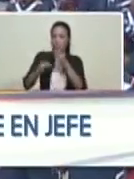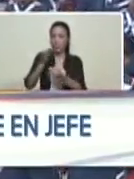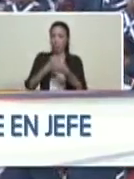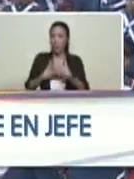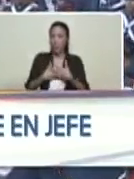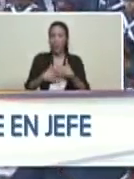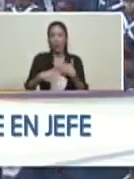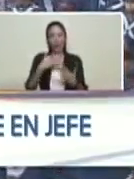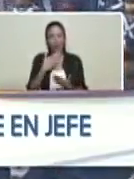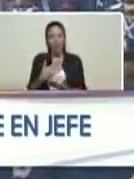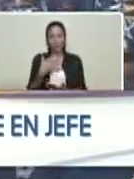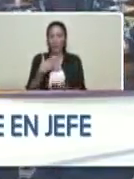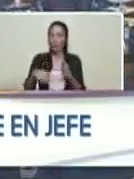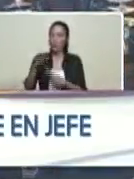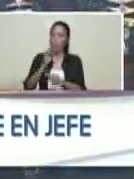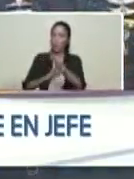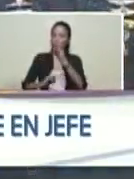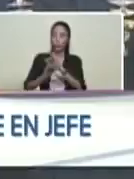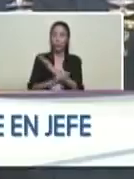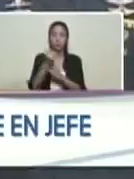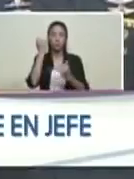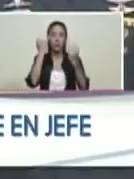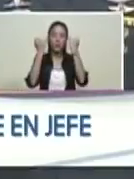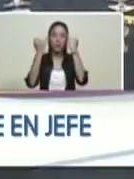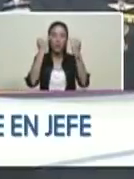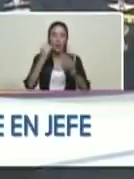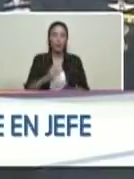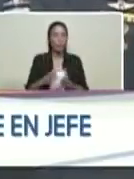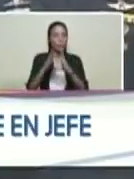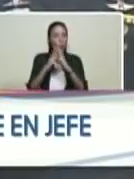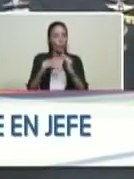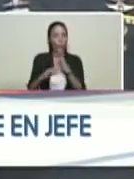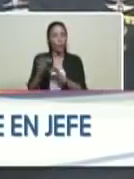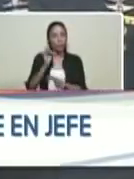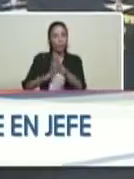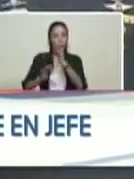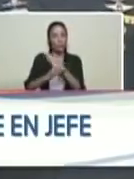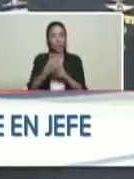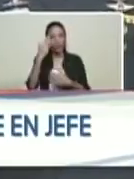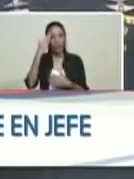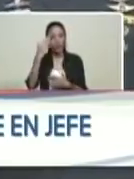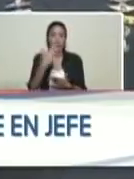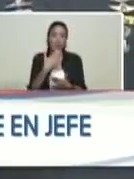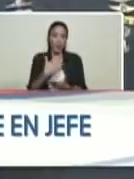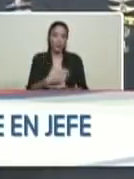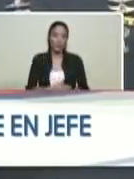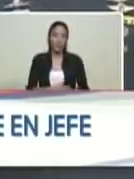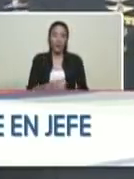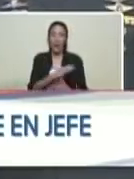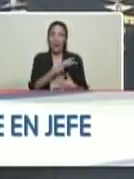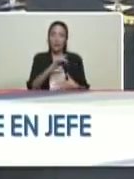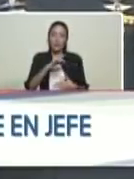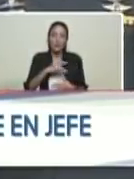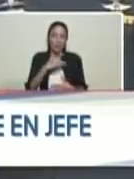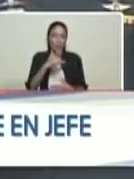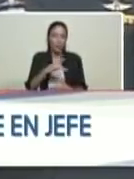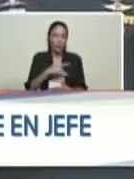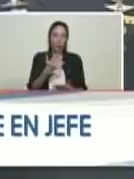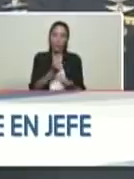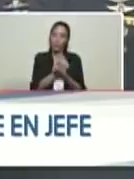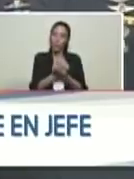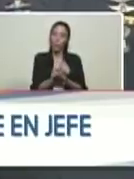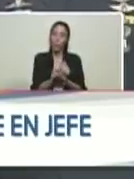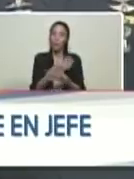expresión cada concepto que expresa un gran sentimiento la unión cívico-militar para ser